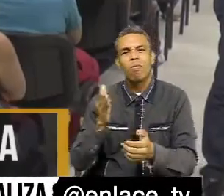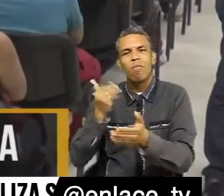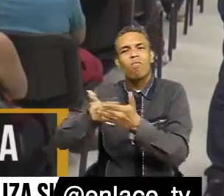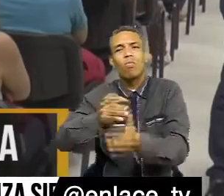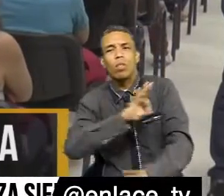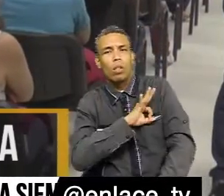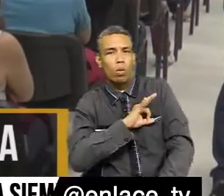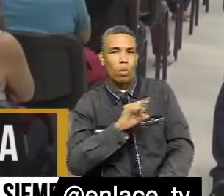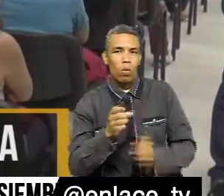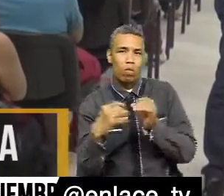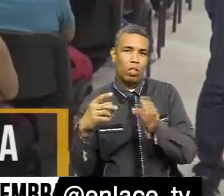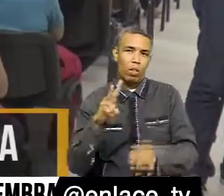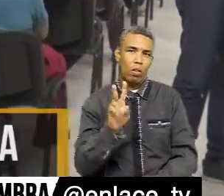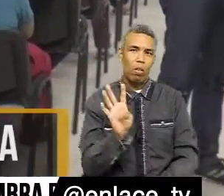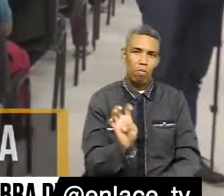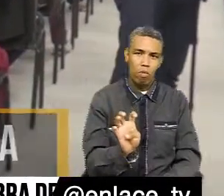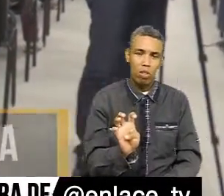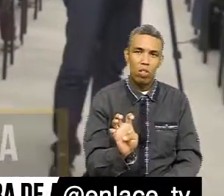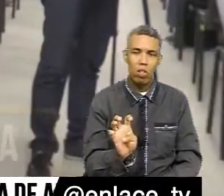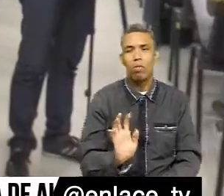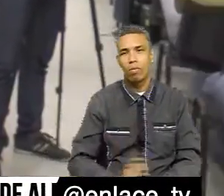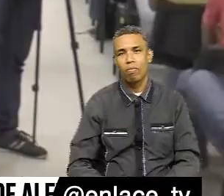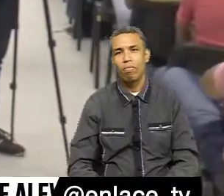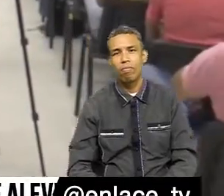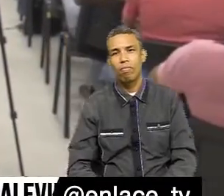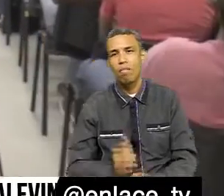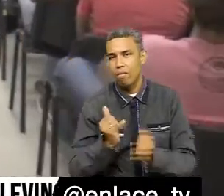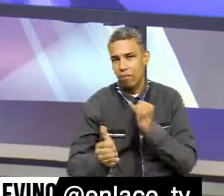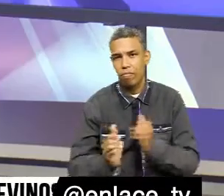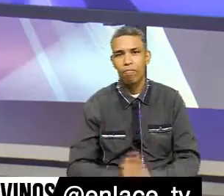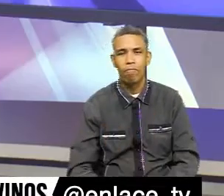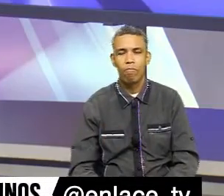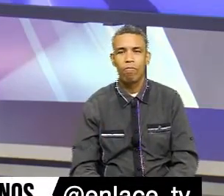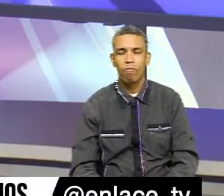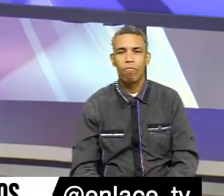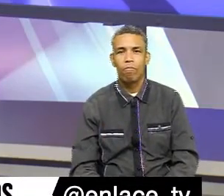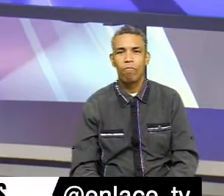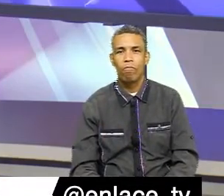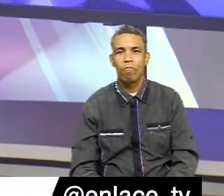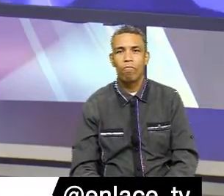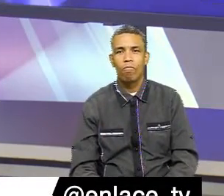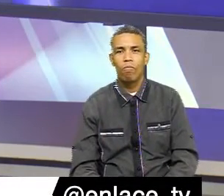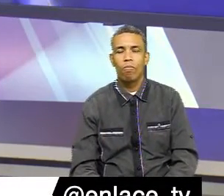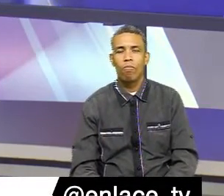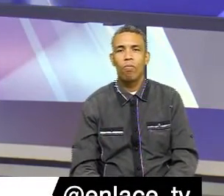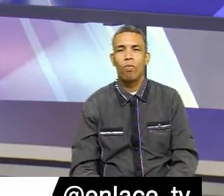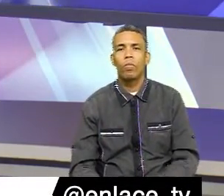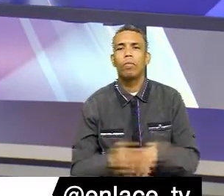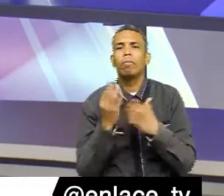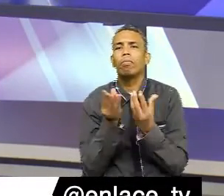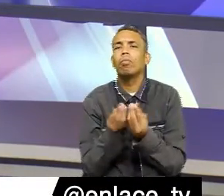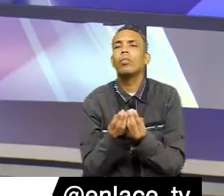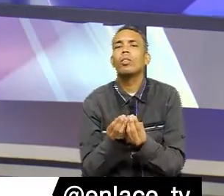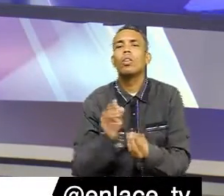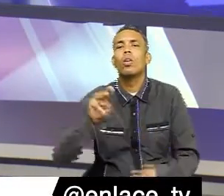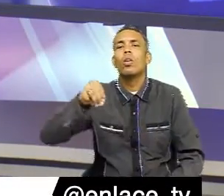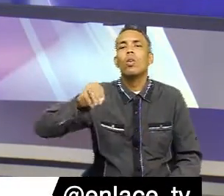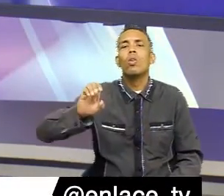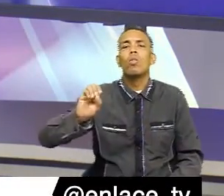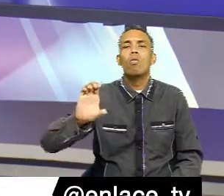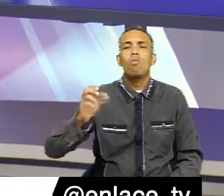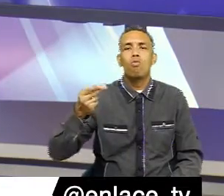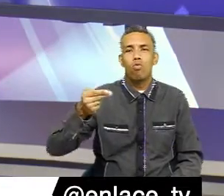29 de octubre en las instalaciones de esta institución. Y el grupo Mochila Teatral del Colegio El Castillo presentará